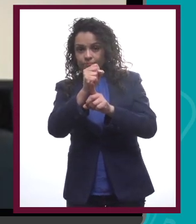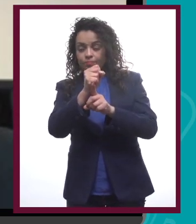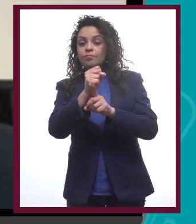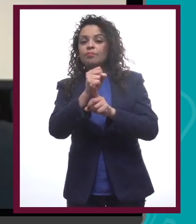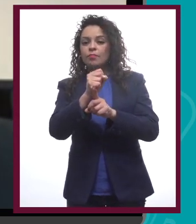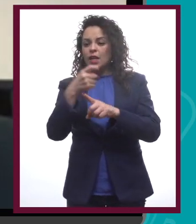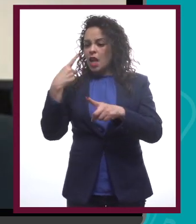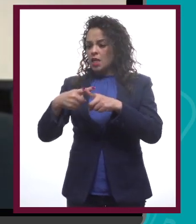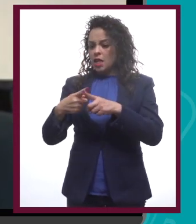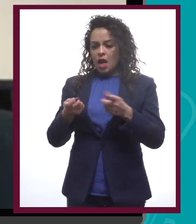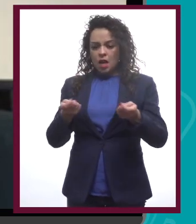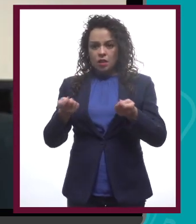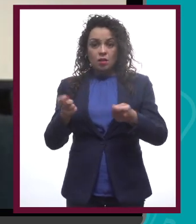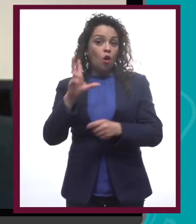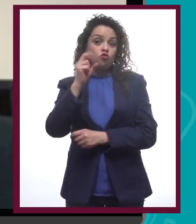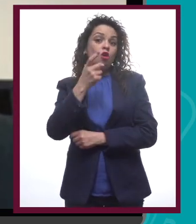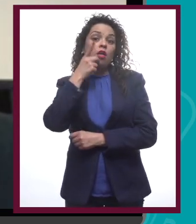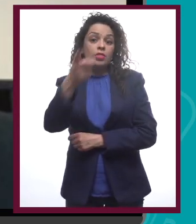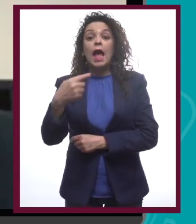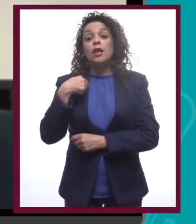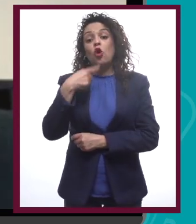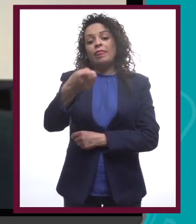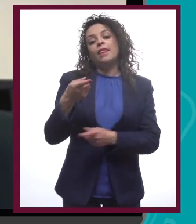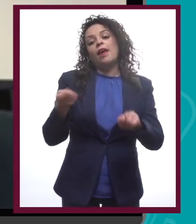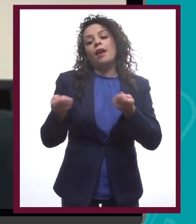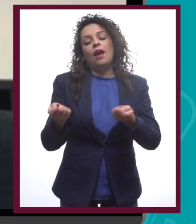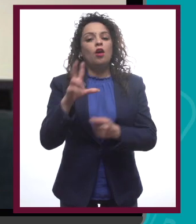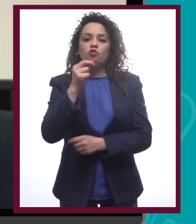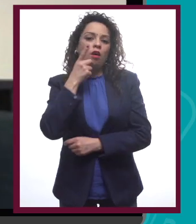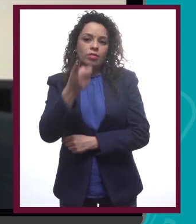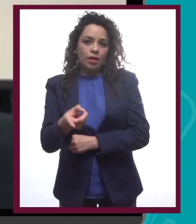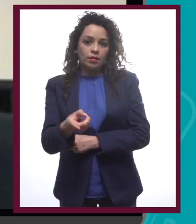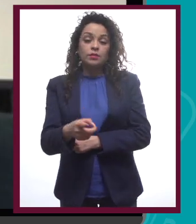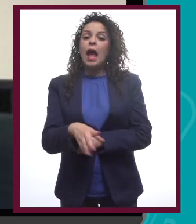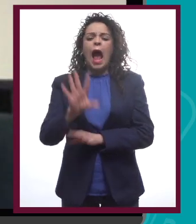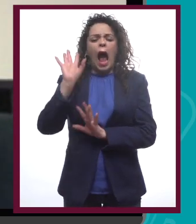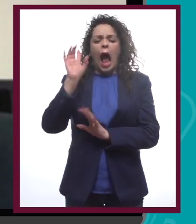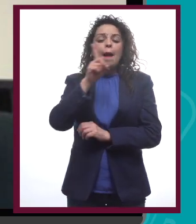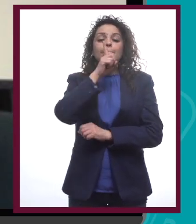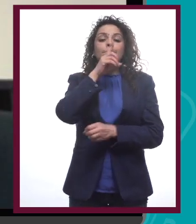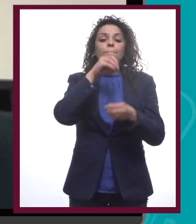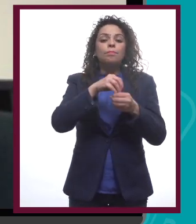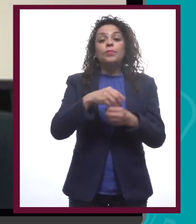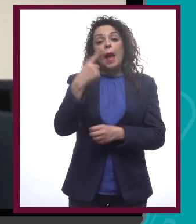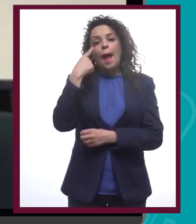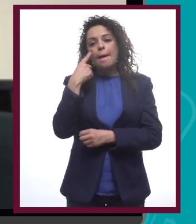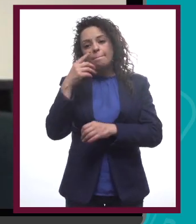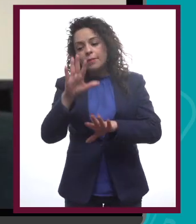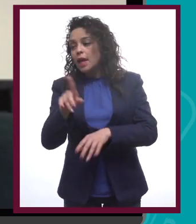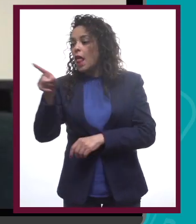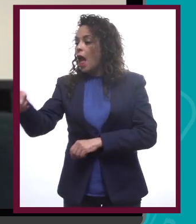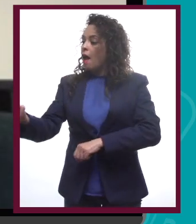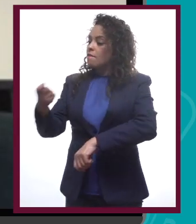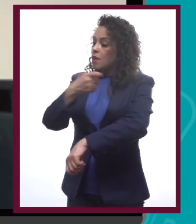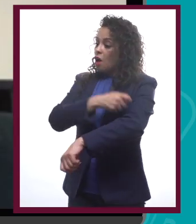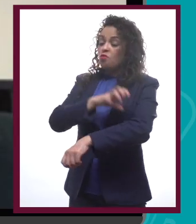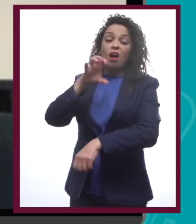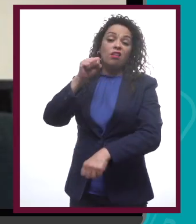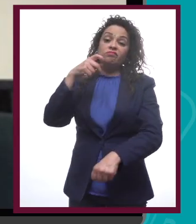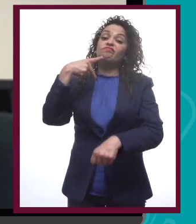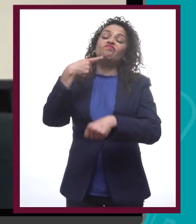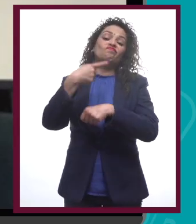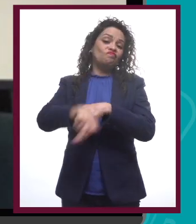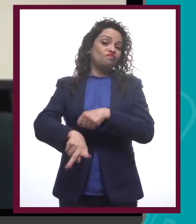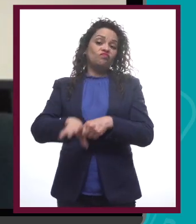esto? Que quien te manipula no te está diciendo que te manipula. Nada más te va a decir, mira, es que las